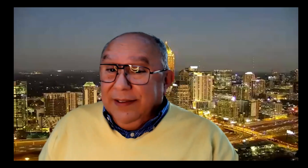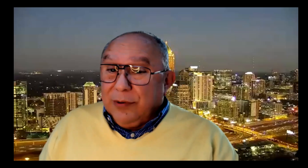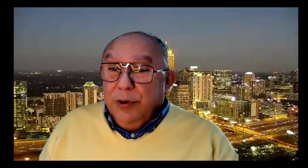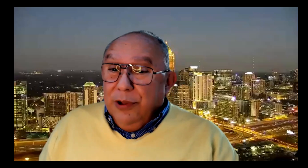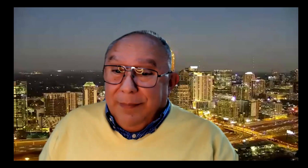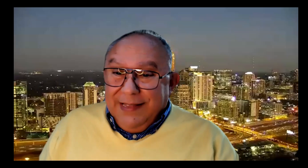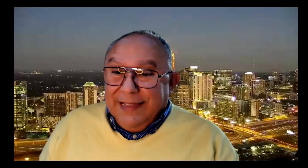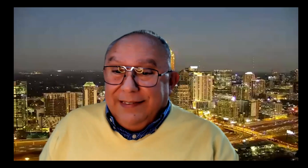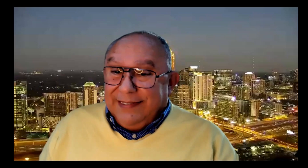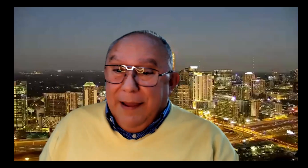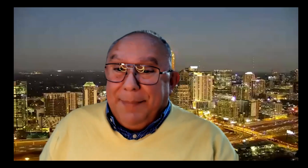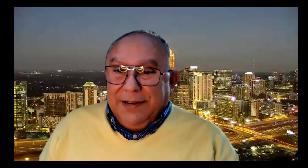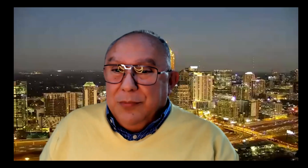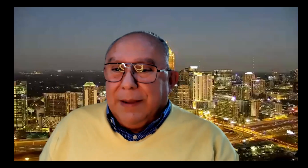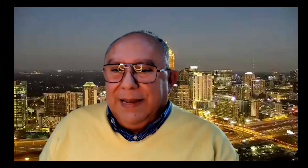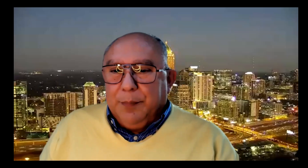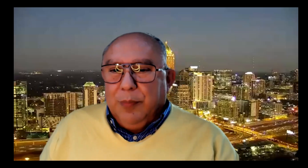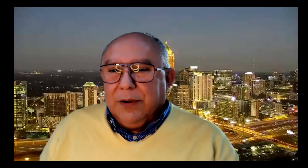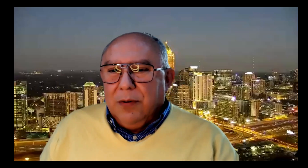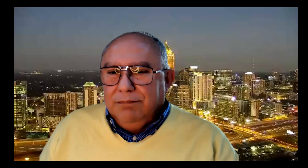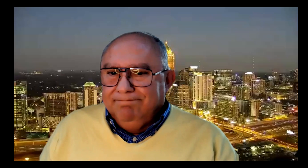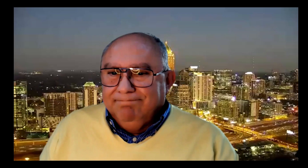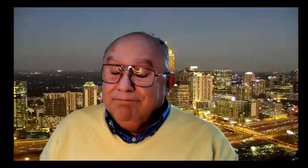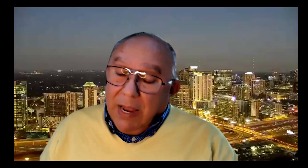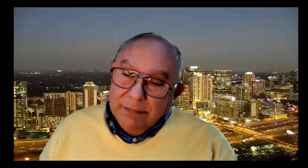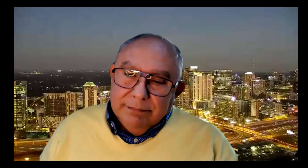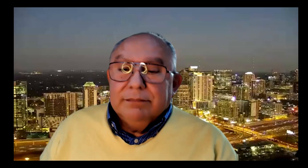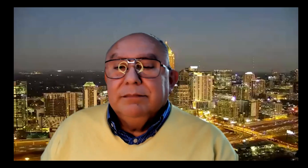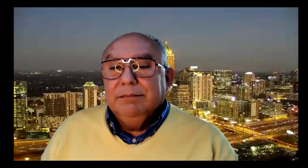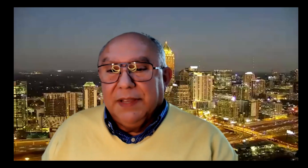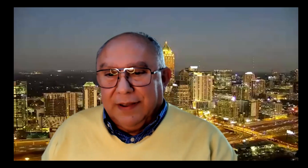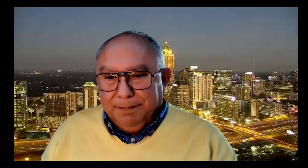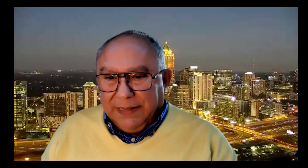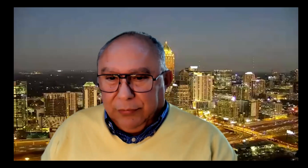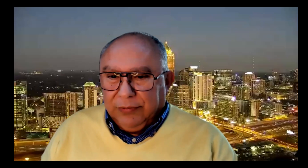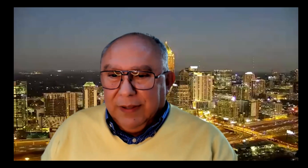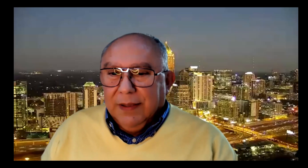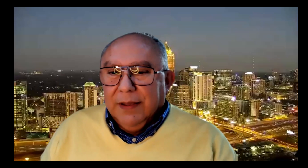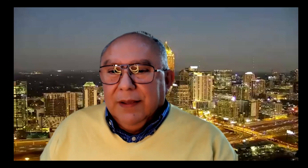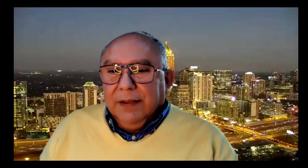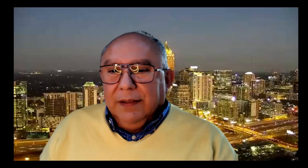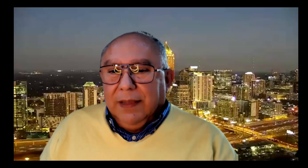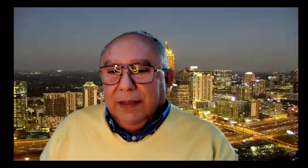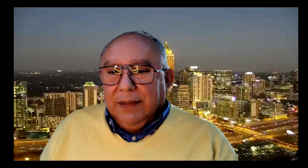Y pues, curiosamente, siempre nunca me la publicó. Mis respetos.